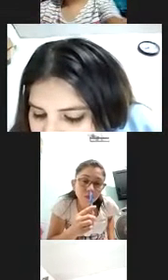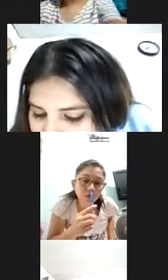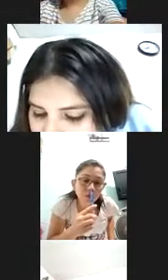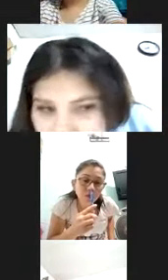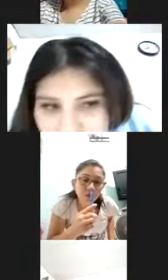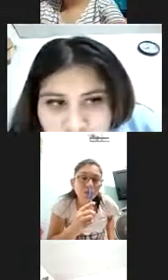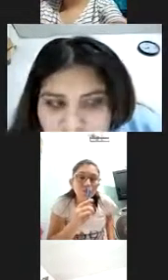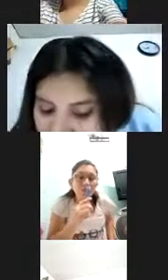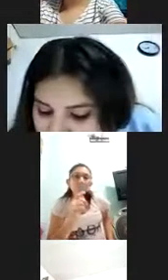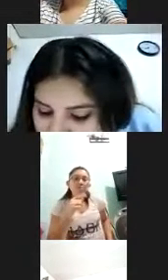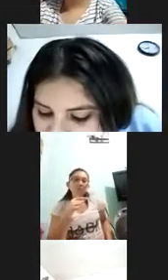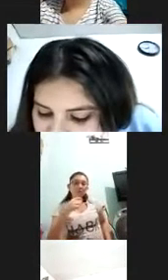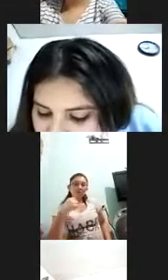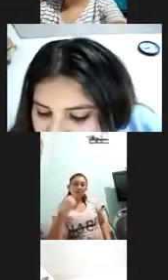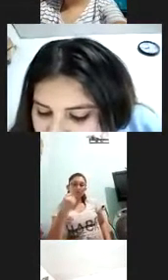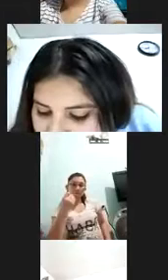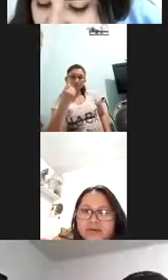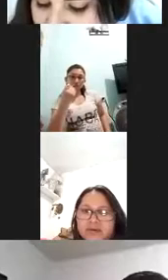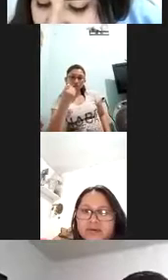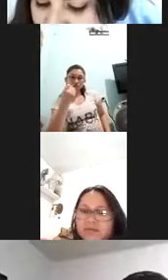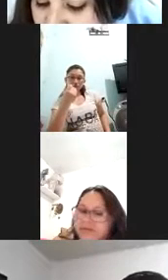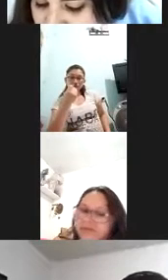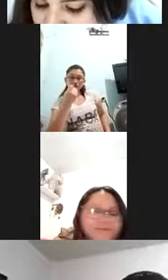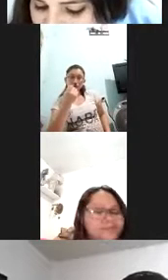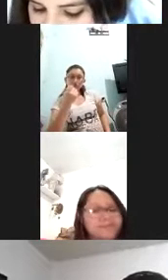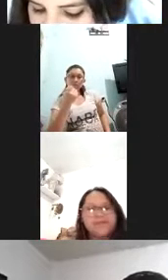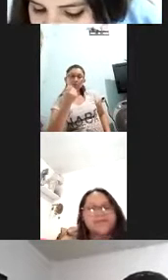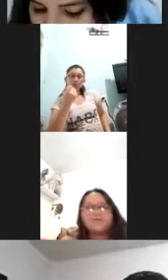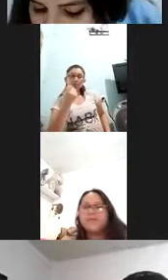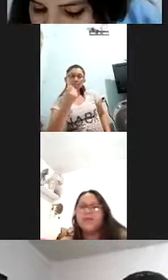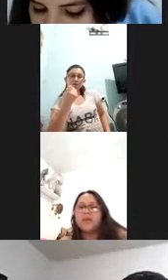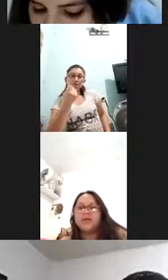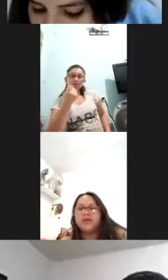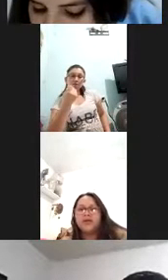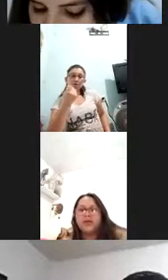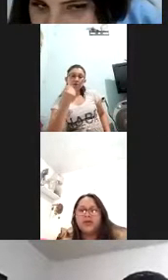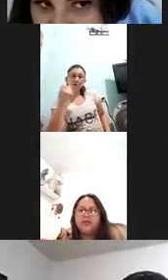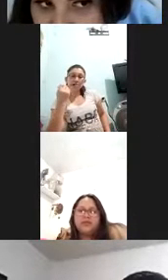Okay. ¿Alguna pregunta de los possessive adjectives?